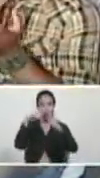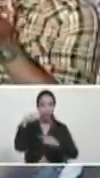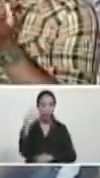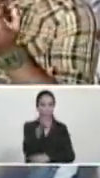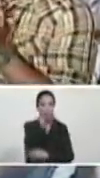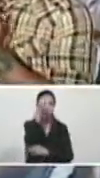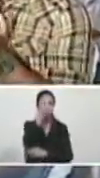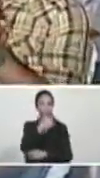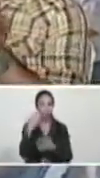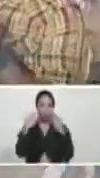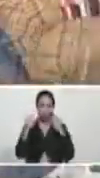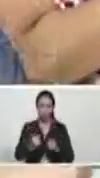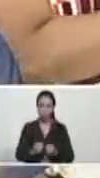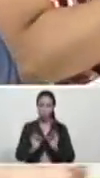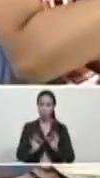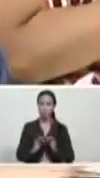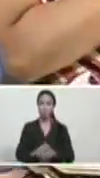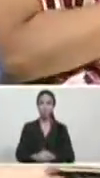lograr.